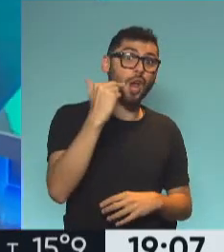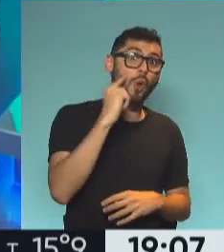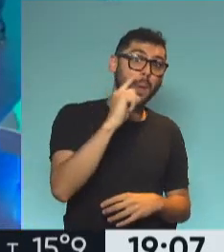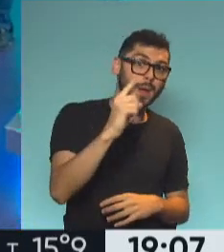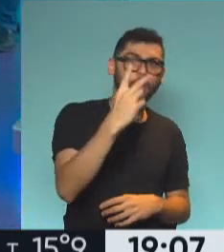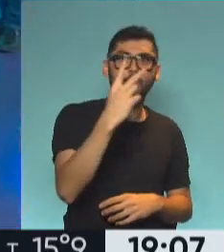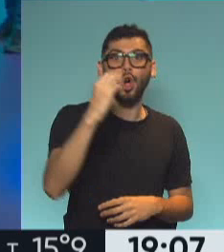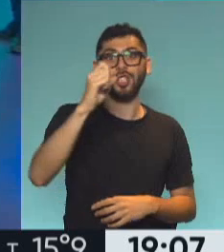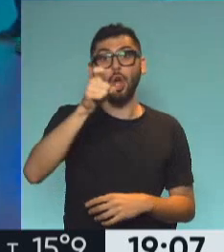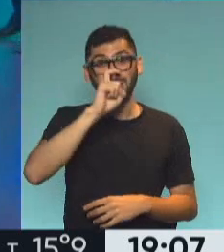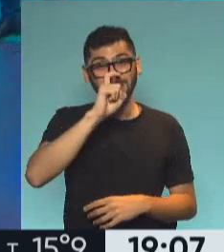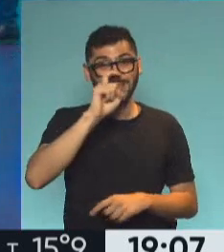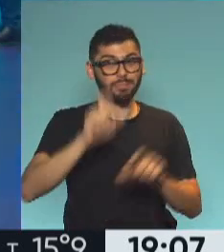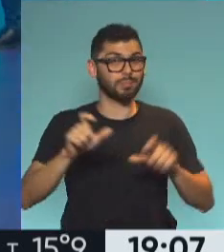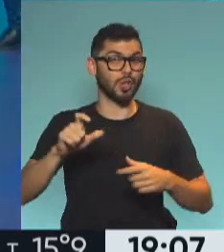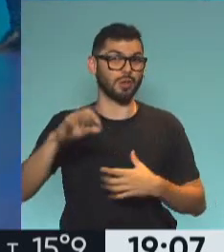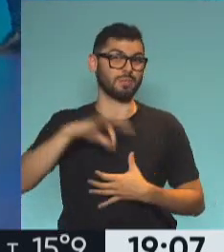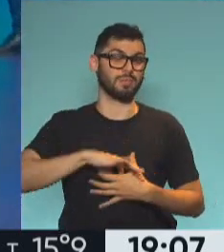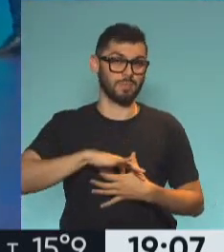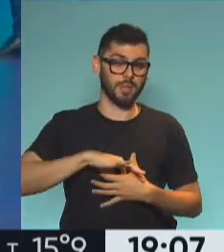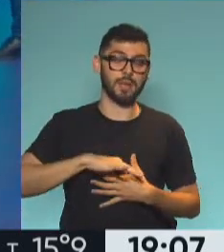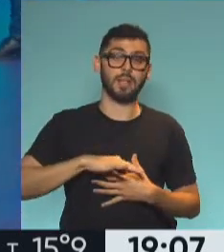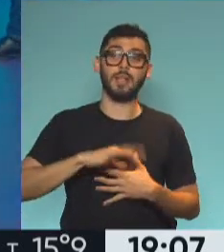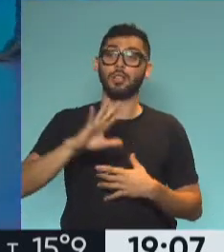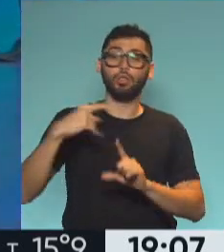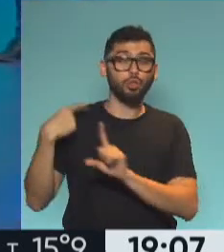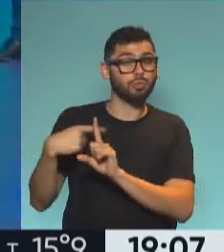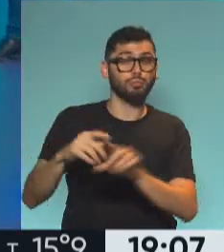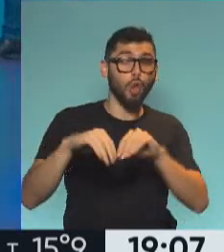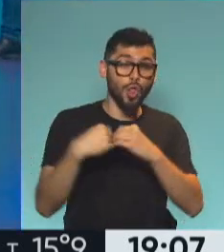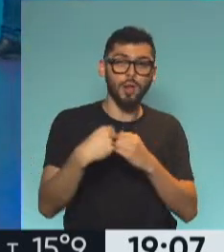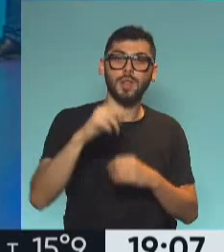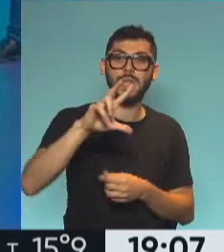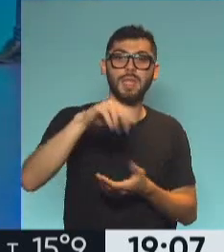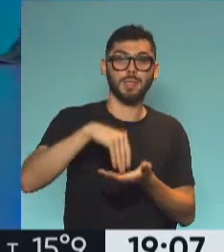39.207 positivos, y la lista total ya ascendió a más de 3 millones,